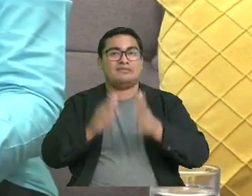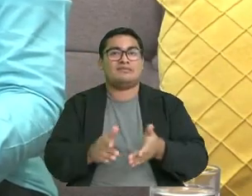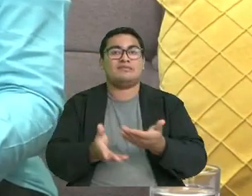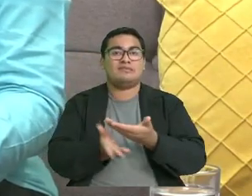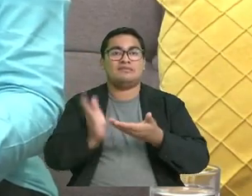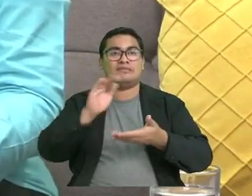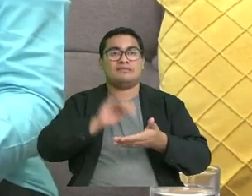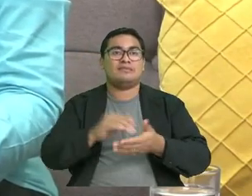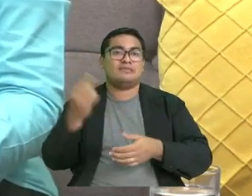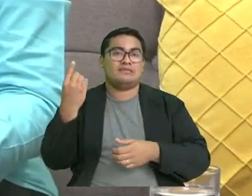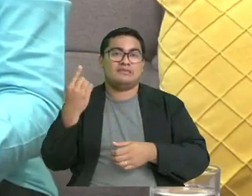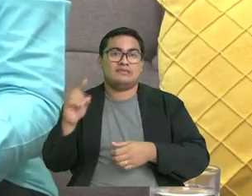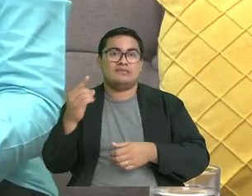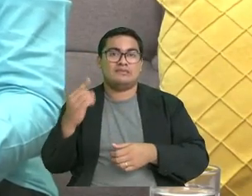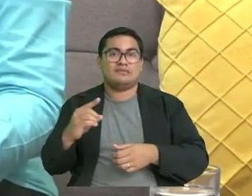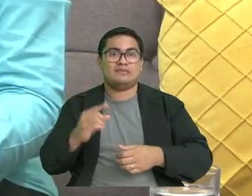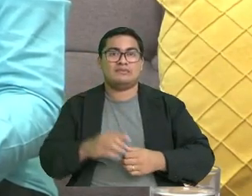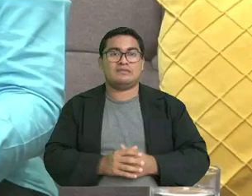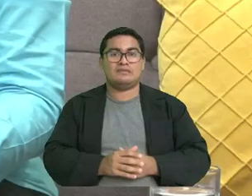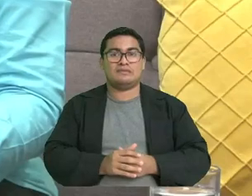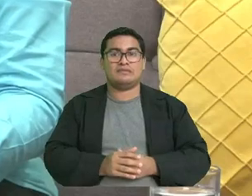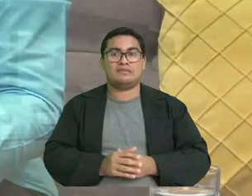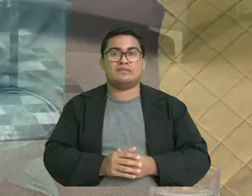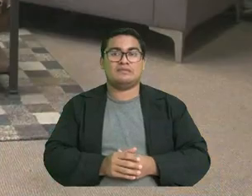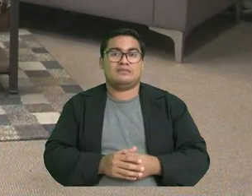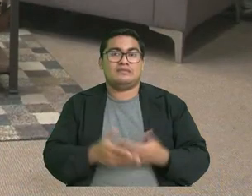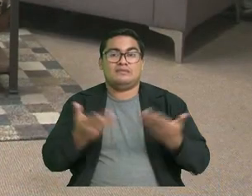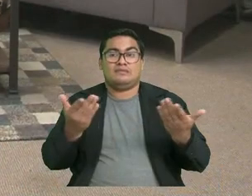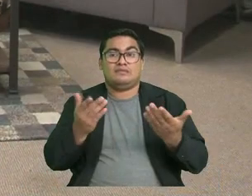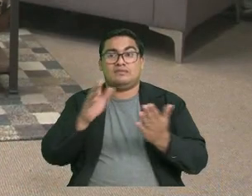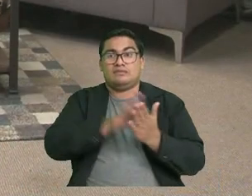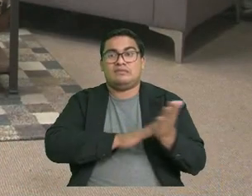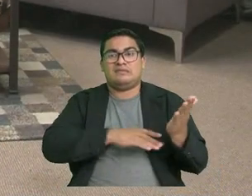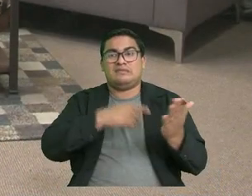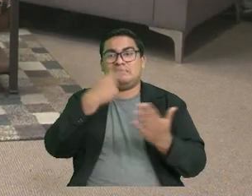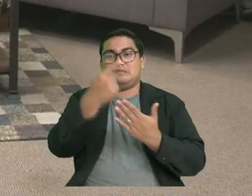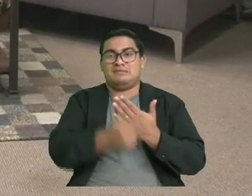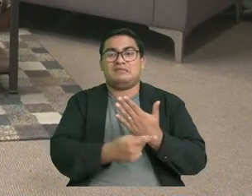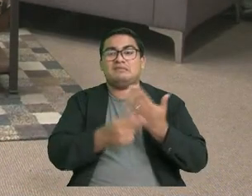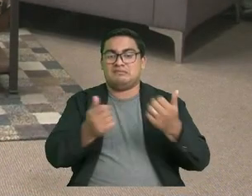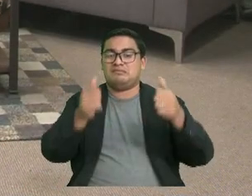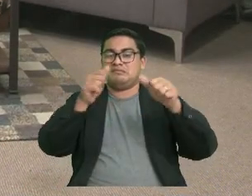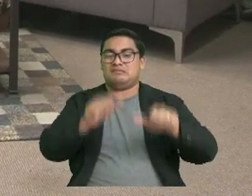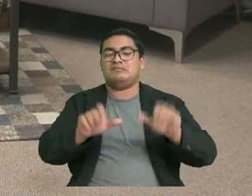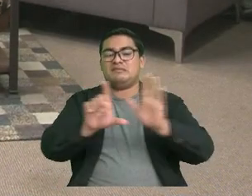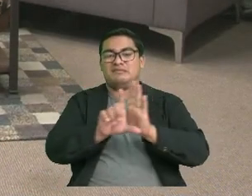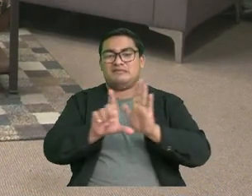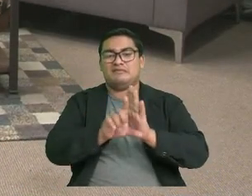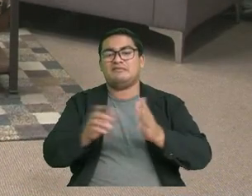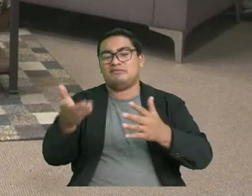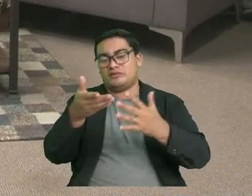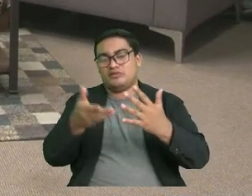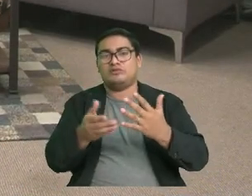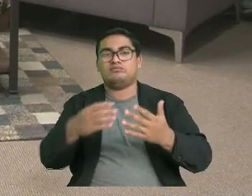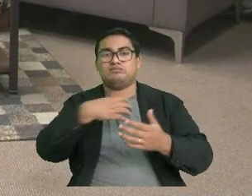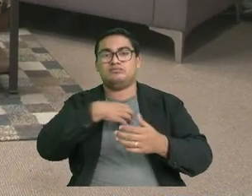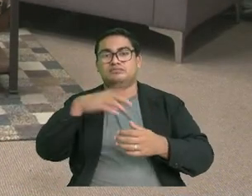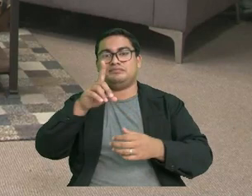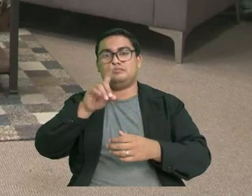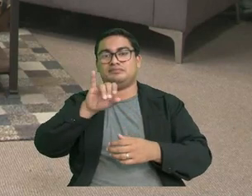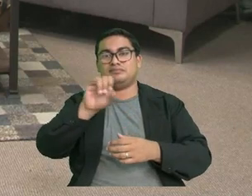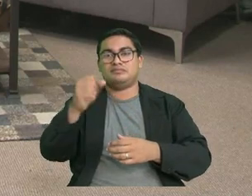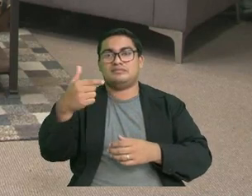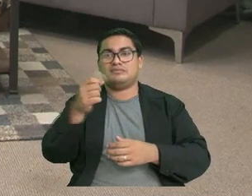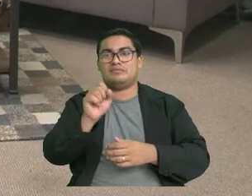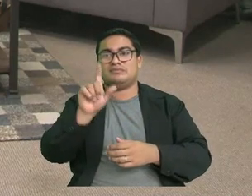Te restituyen derechos también. Claro. Y hay acompañamiento con programas. Aquí aprobamos esta ley, es parte del digesto. Claro. Todo lo que le